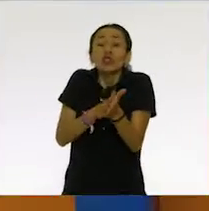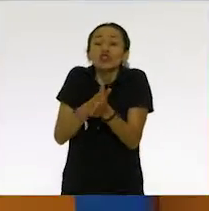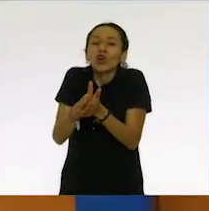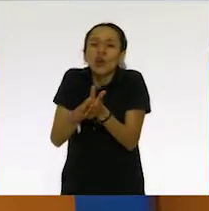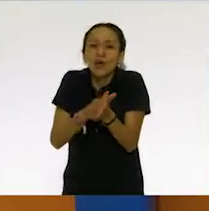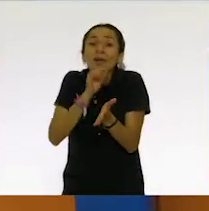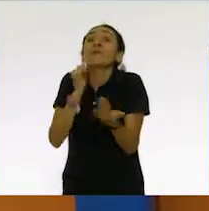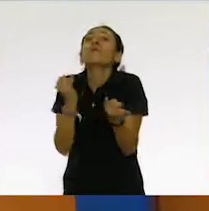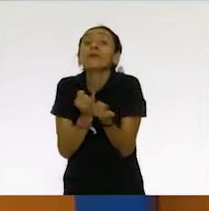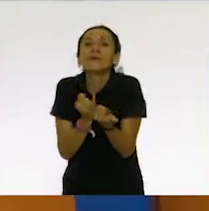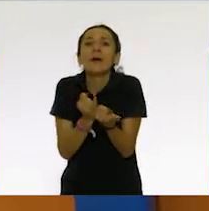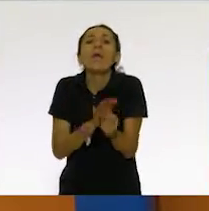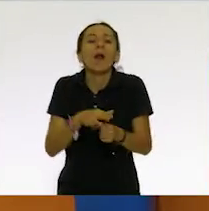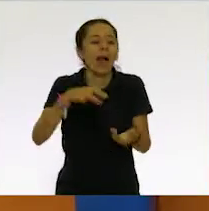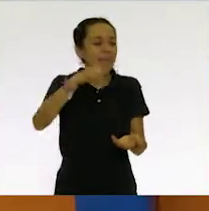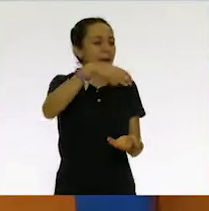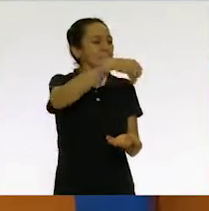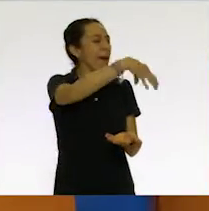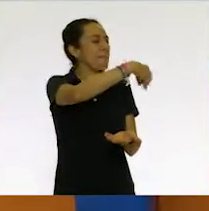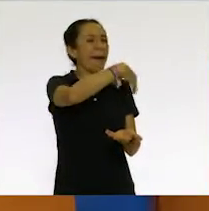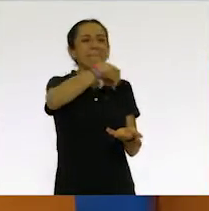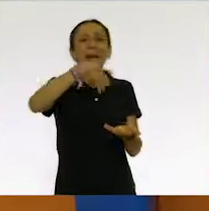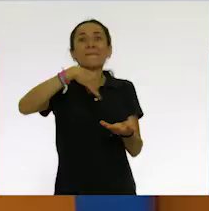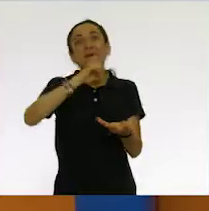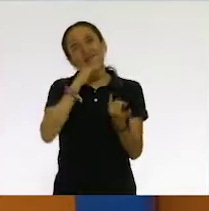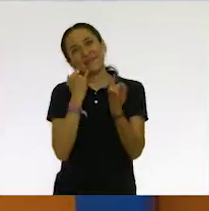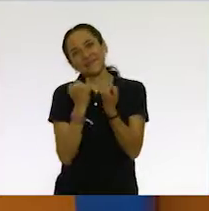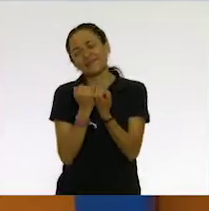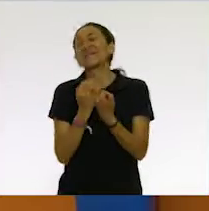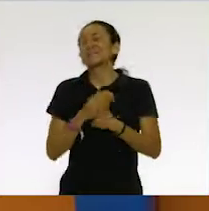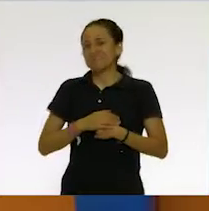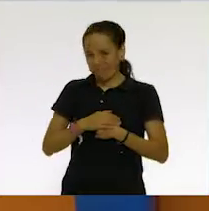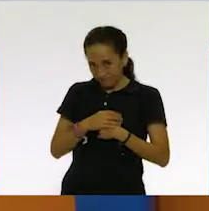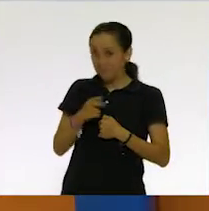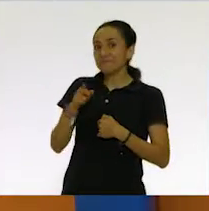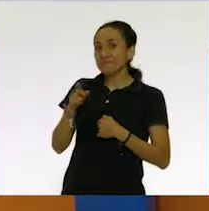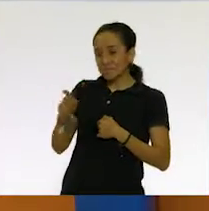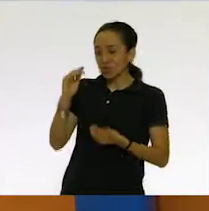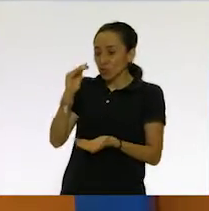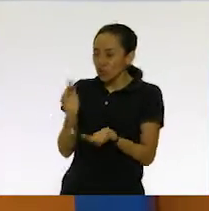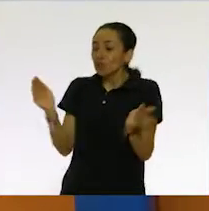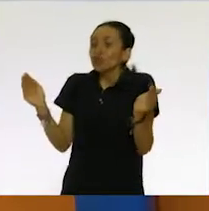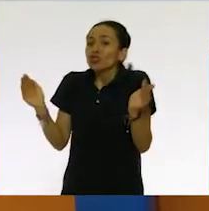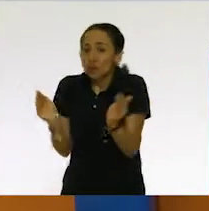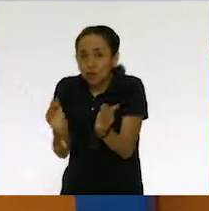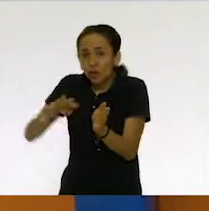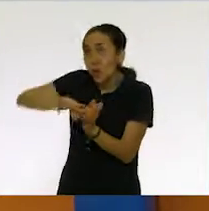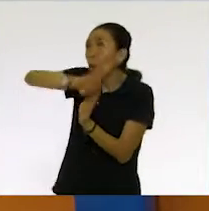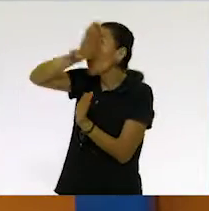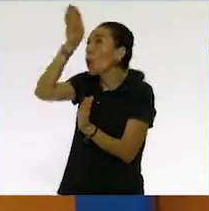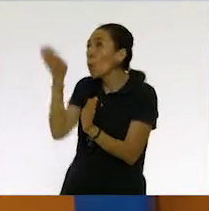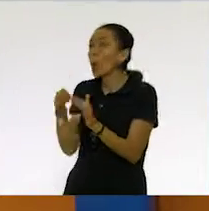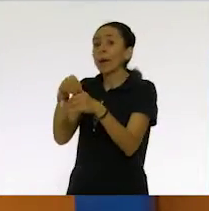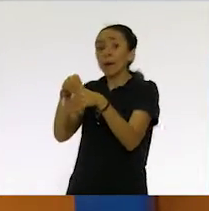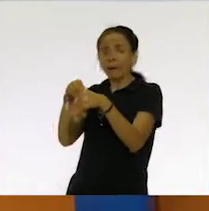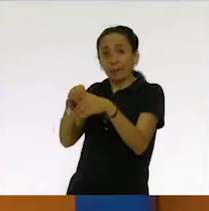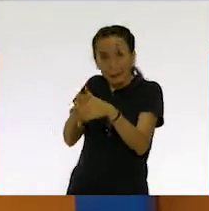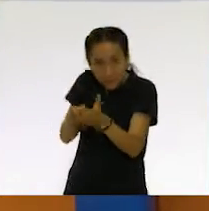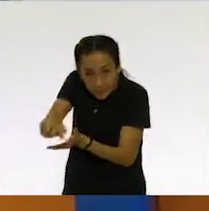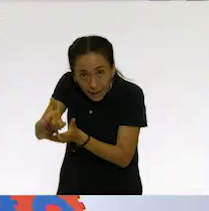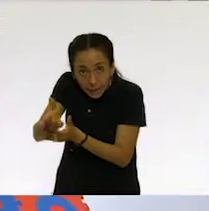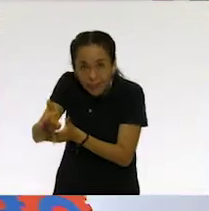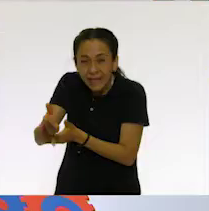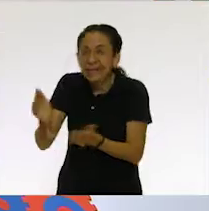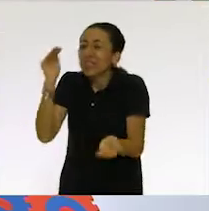Entonces, la pequeña criatura sale de la cueva, pero no era ni pequeña criatura.